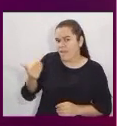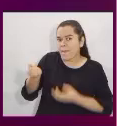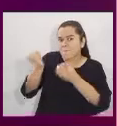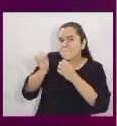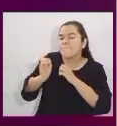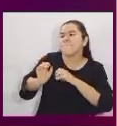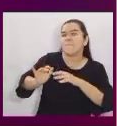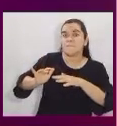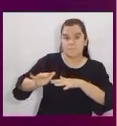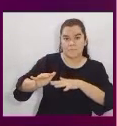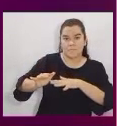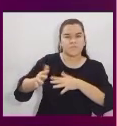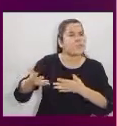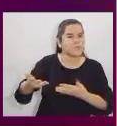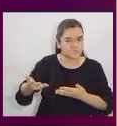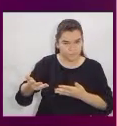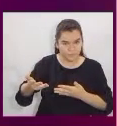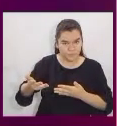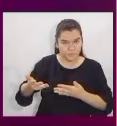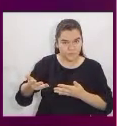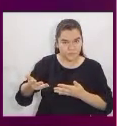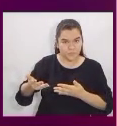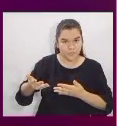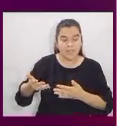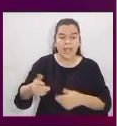La cosa comienza un poco eh,